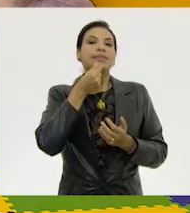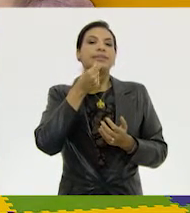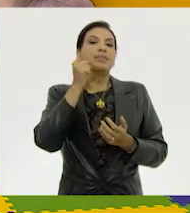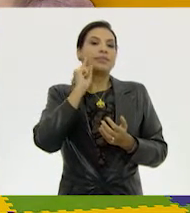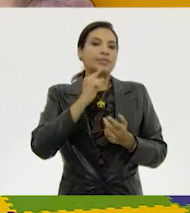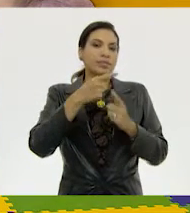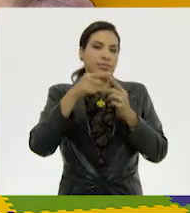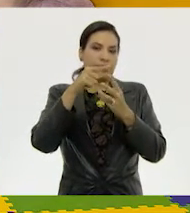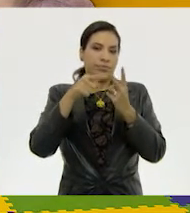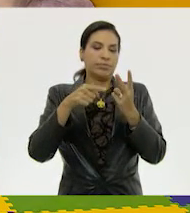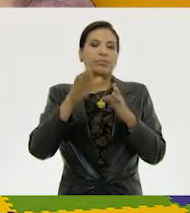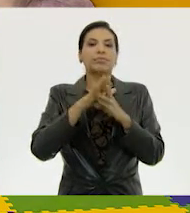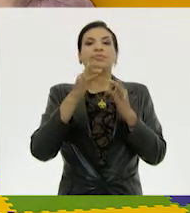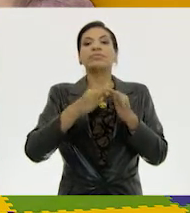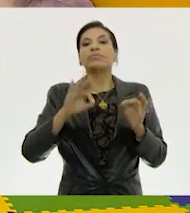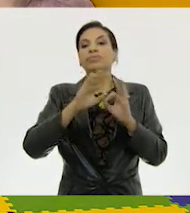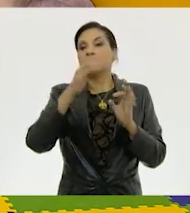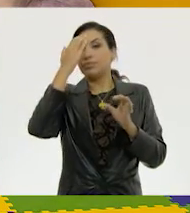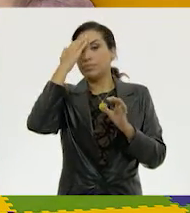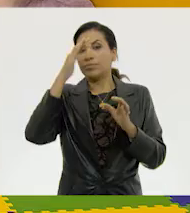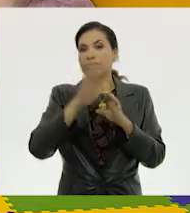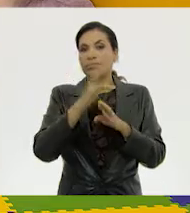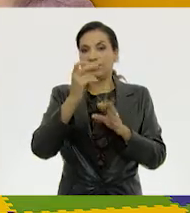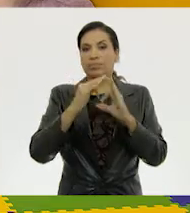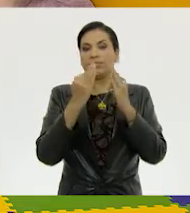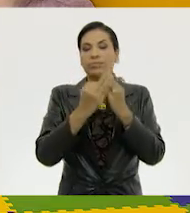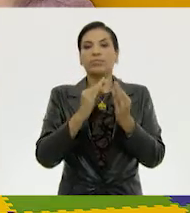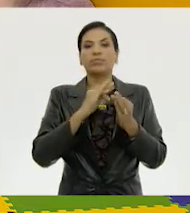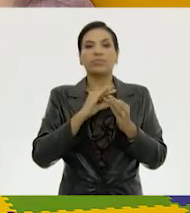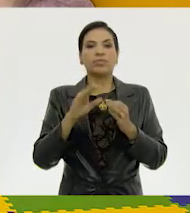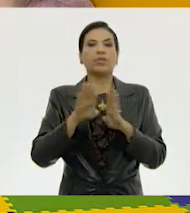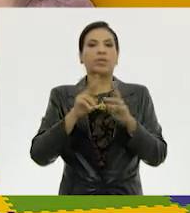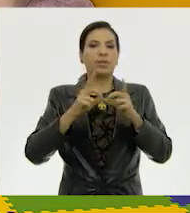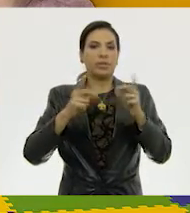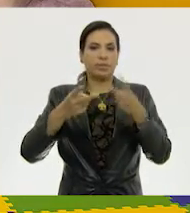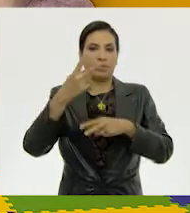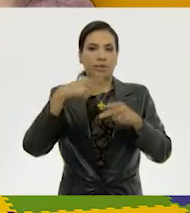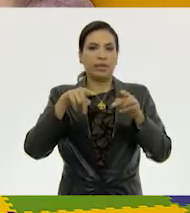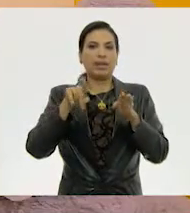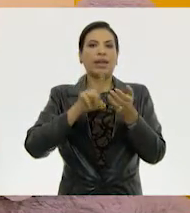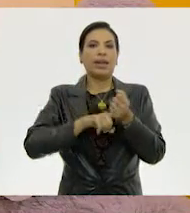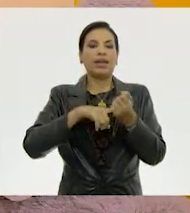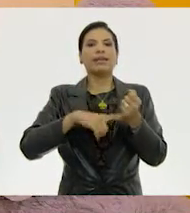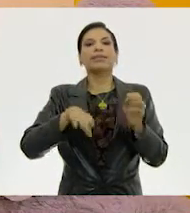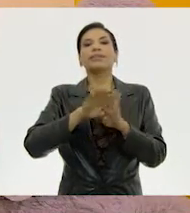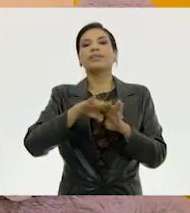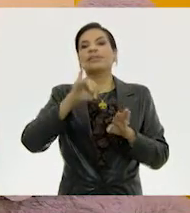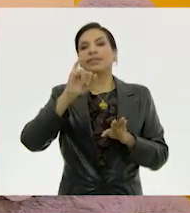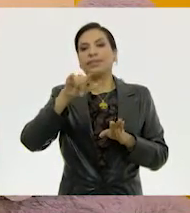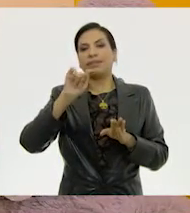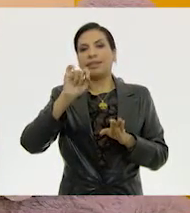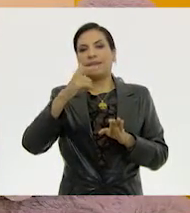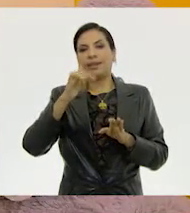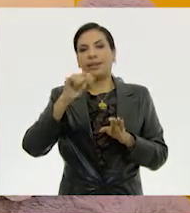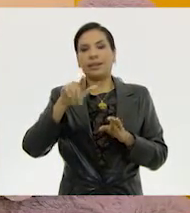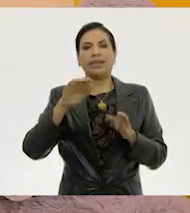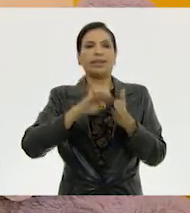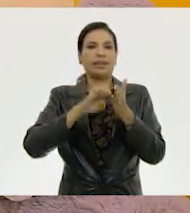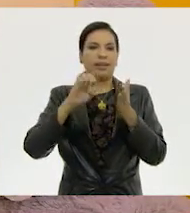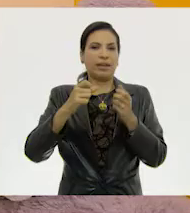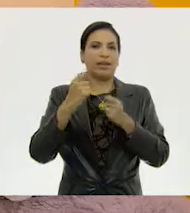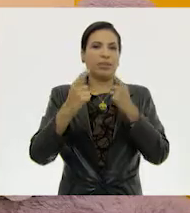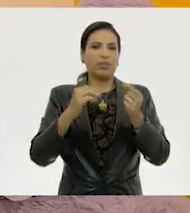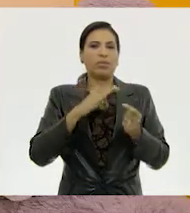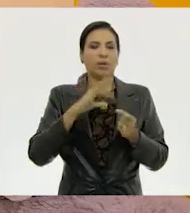por lo cual es importante conocerlo y de esa forma fomentar su desarrollo integral. Por ejemplo, mientras unos